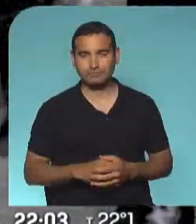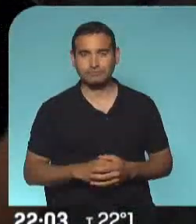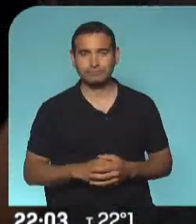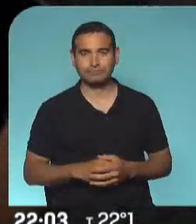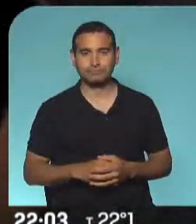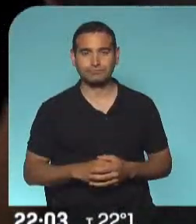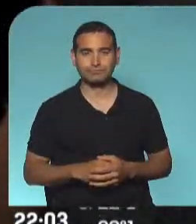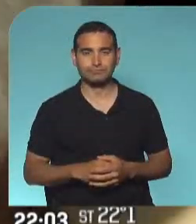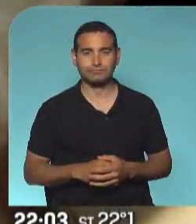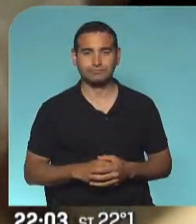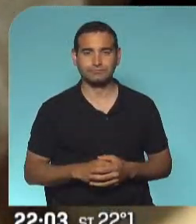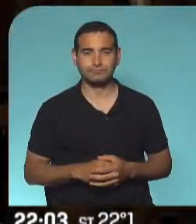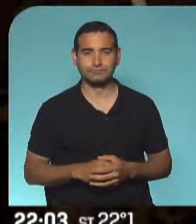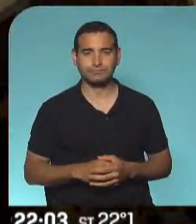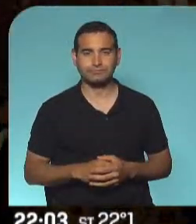Atención,